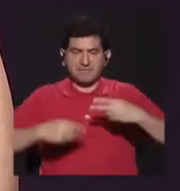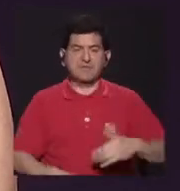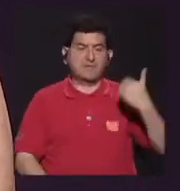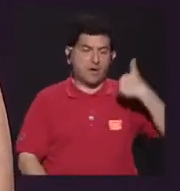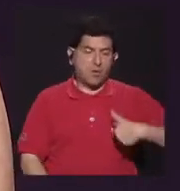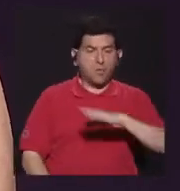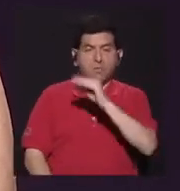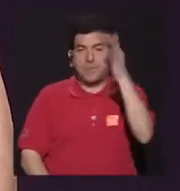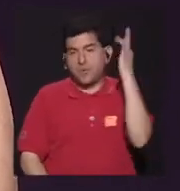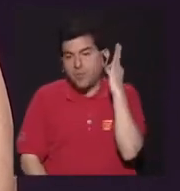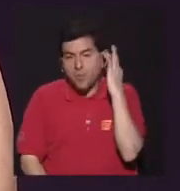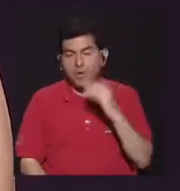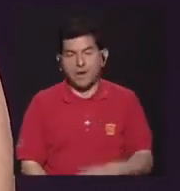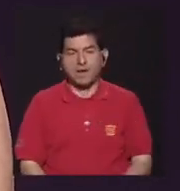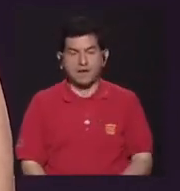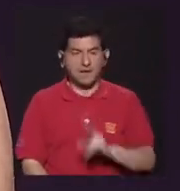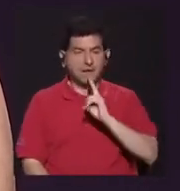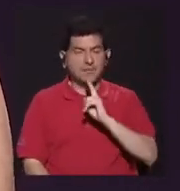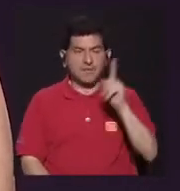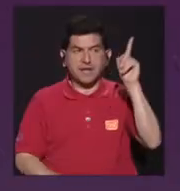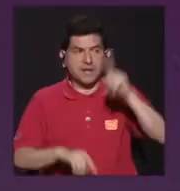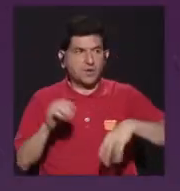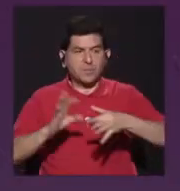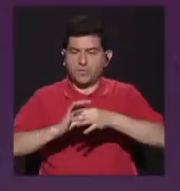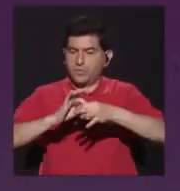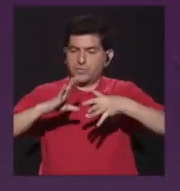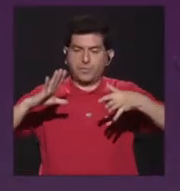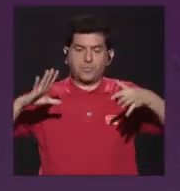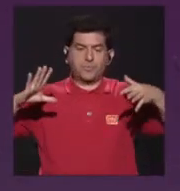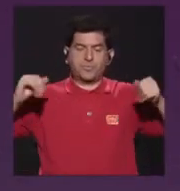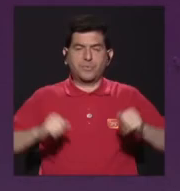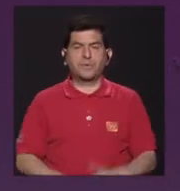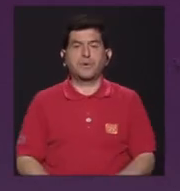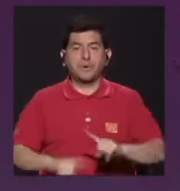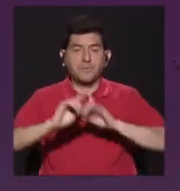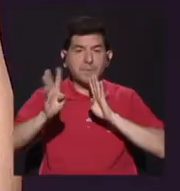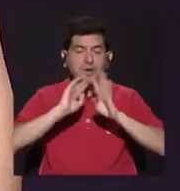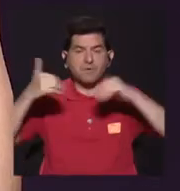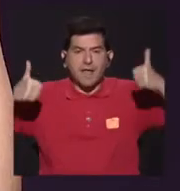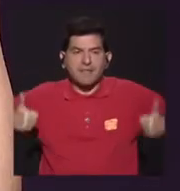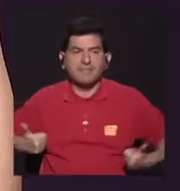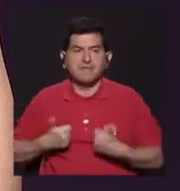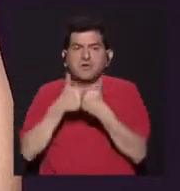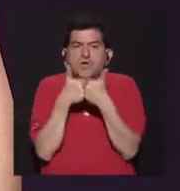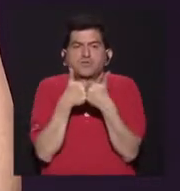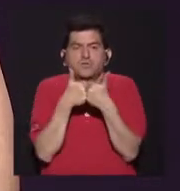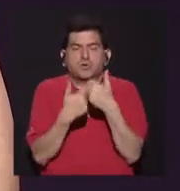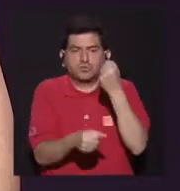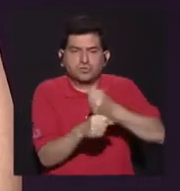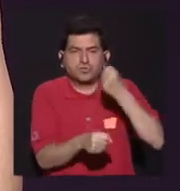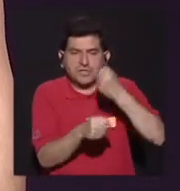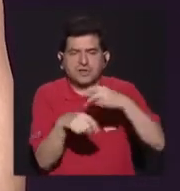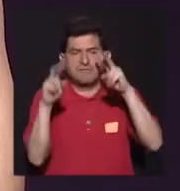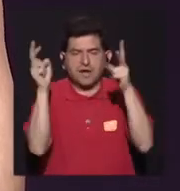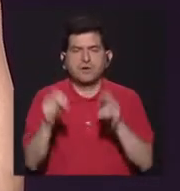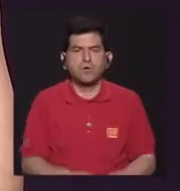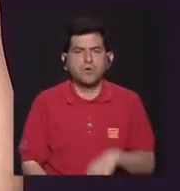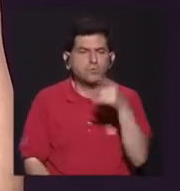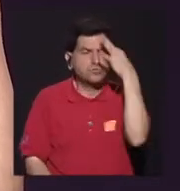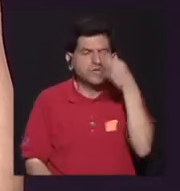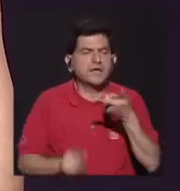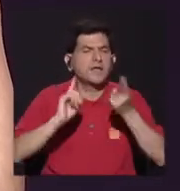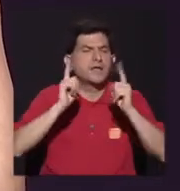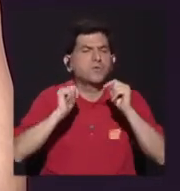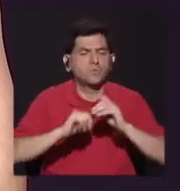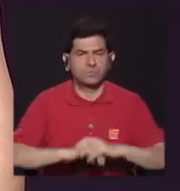o ser mujer, que definitivamente no lo podemos desligar. Pero si hablamos de retos para trabajar en este tema, ¿cuáles vos